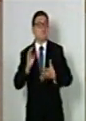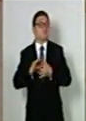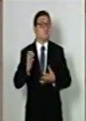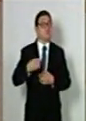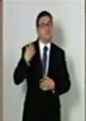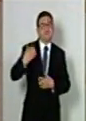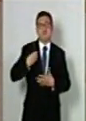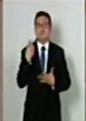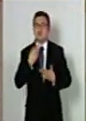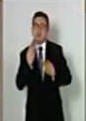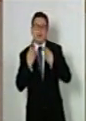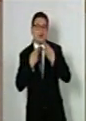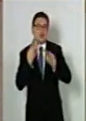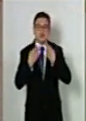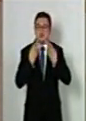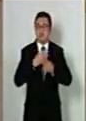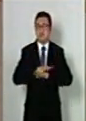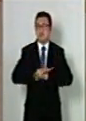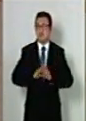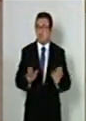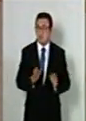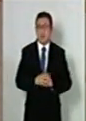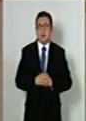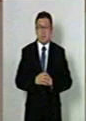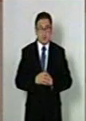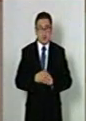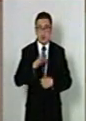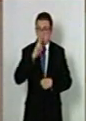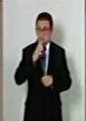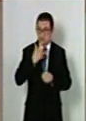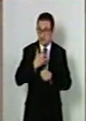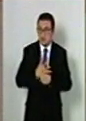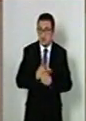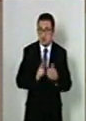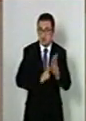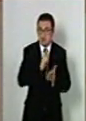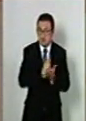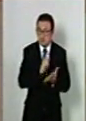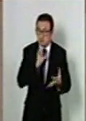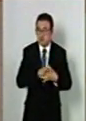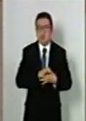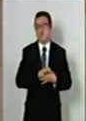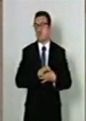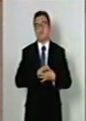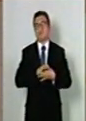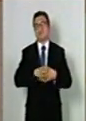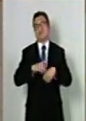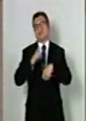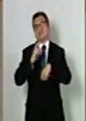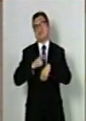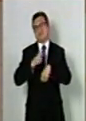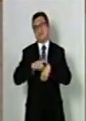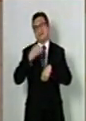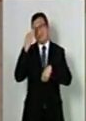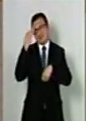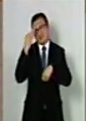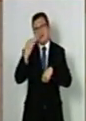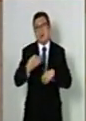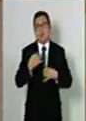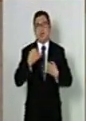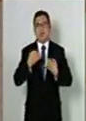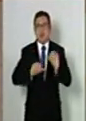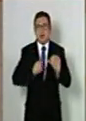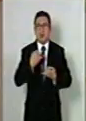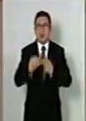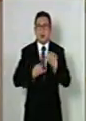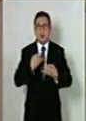No es de responsabilidad cívica jugar con los tiempos dejando el balón atrás de